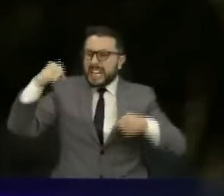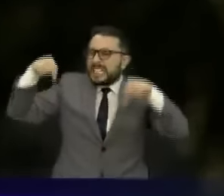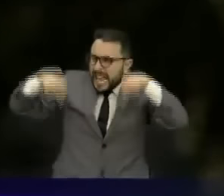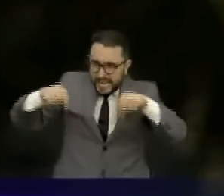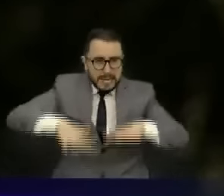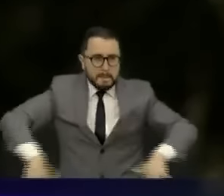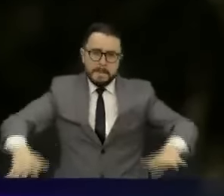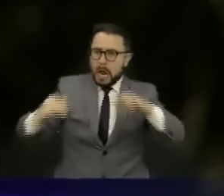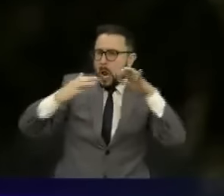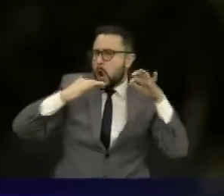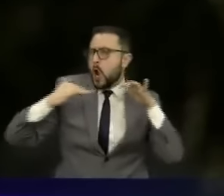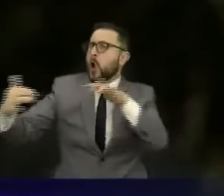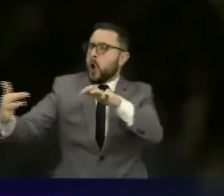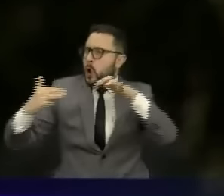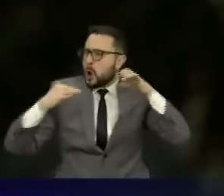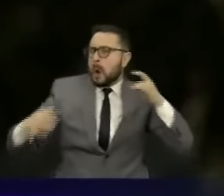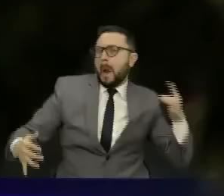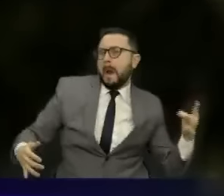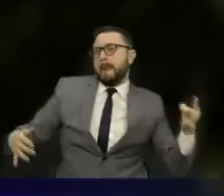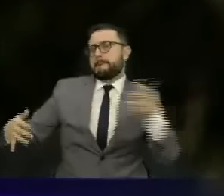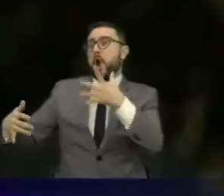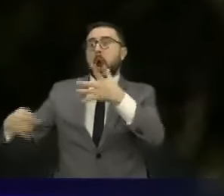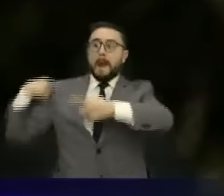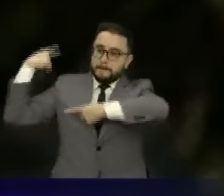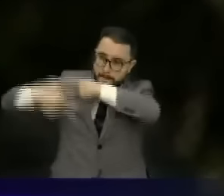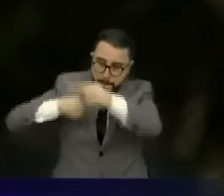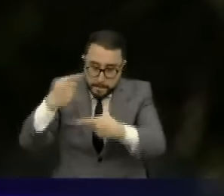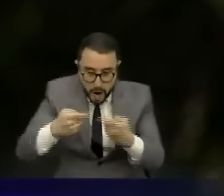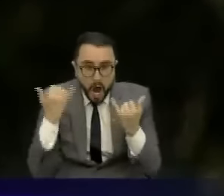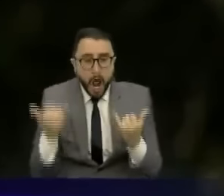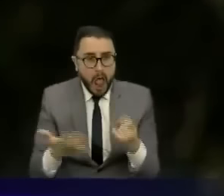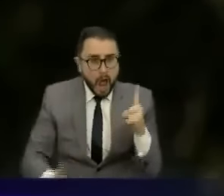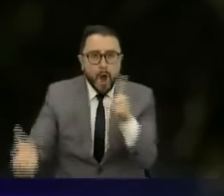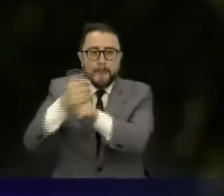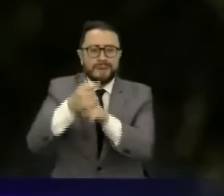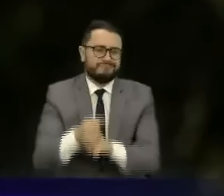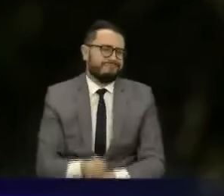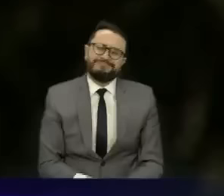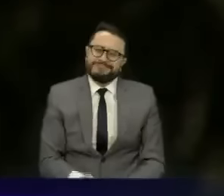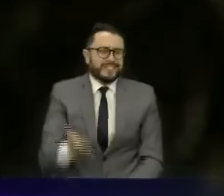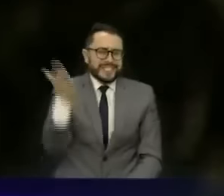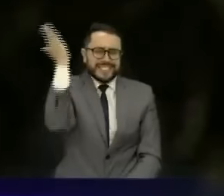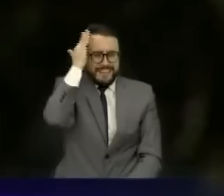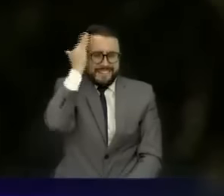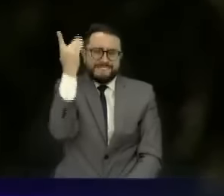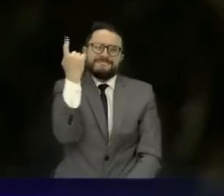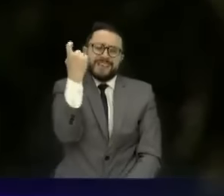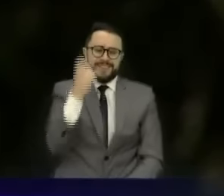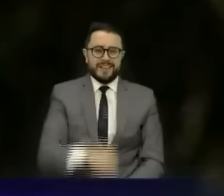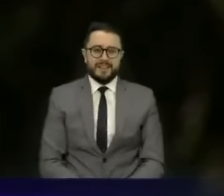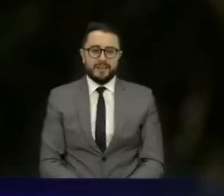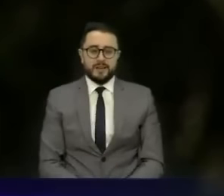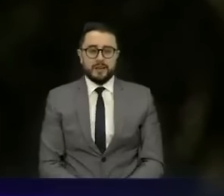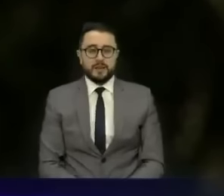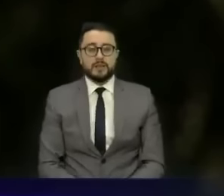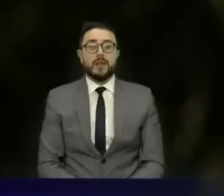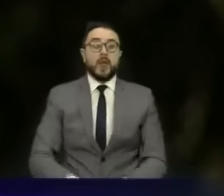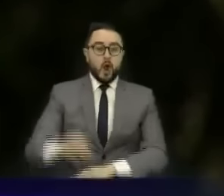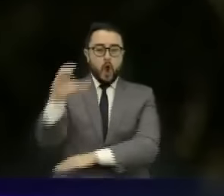guerrearon. Aún falta por hacer. Aún la bandera no se puede izar